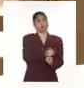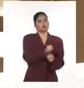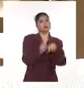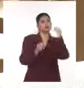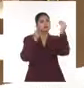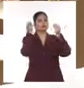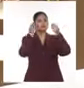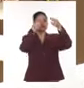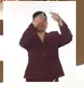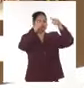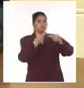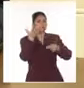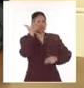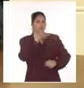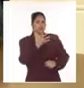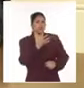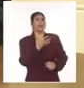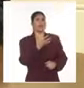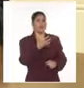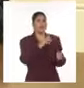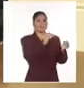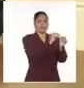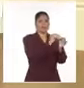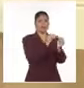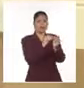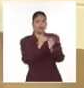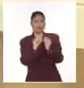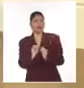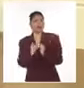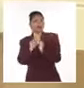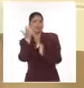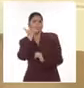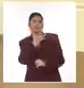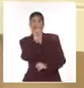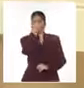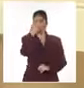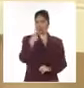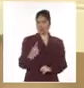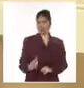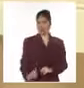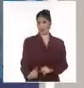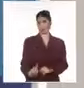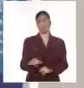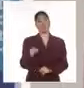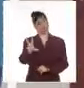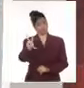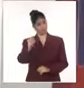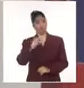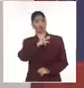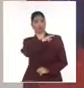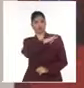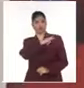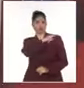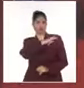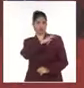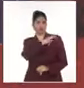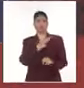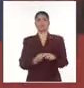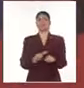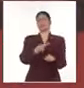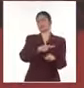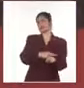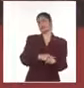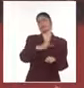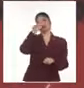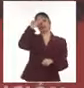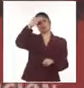por la CTC evaluaron las nominaciones realizadas por las organizaciones de masas entre representantes de todos